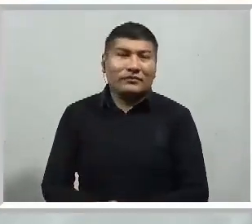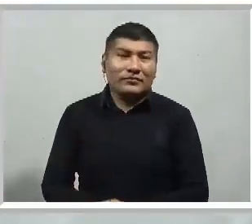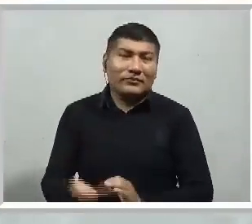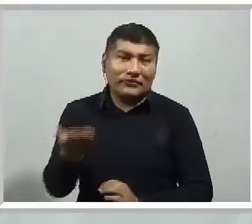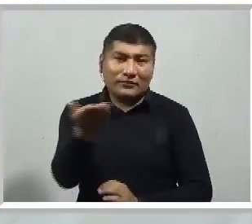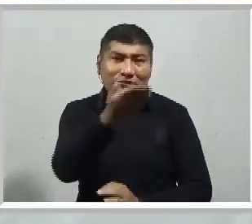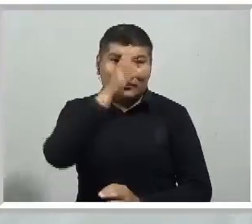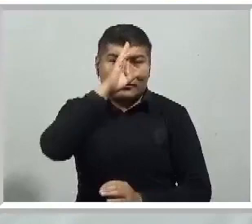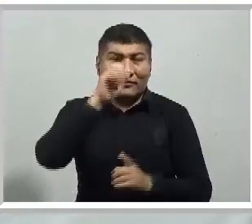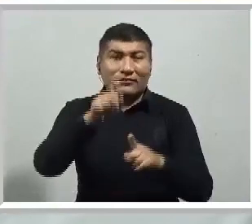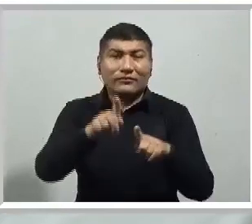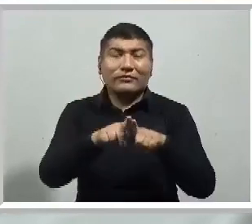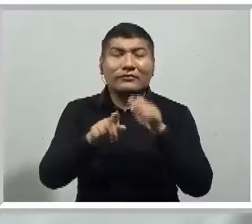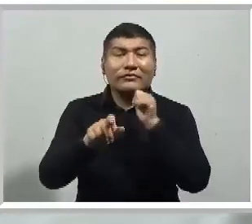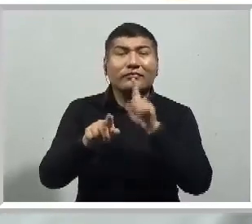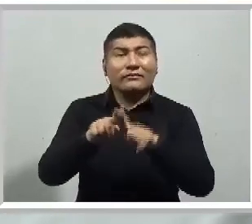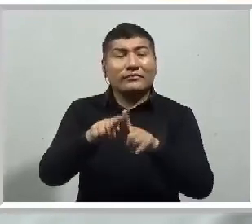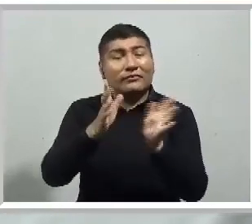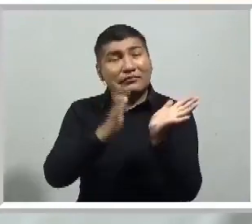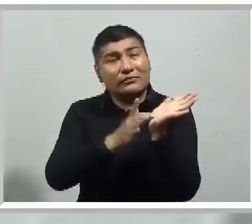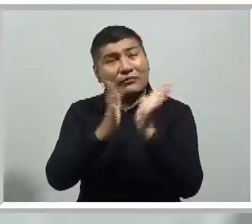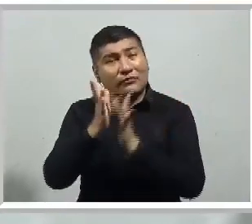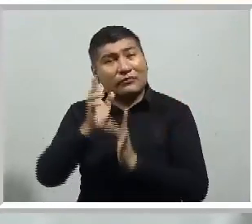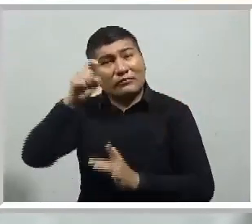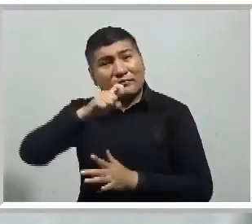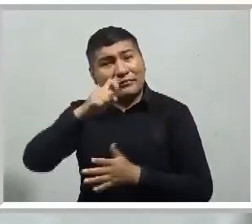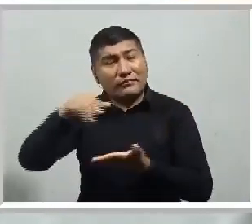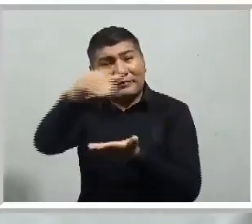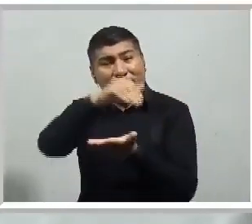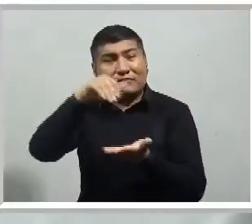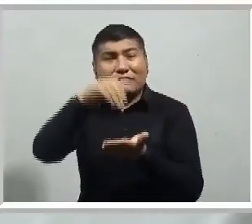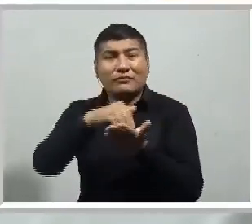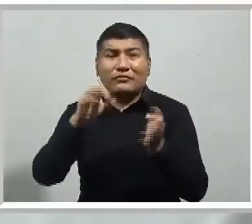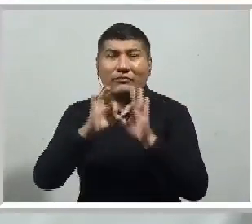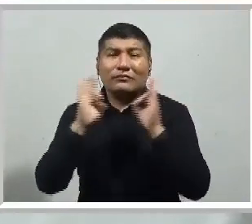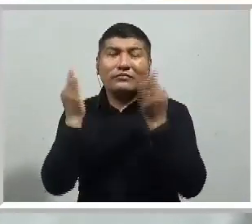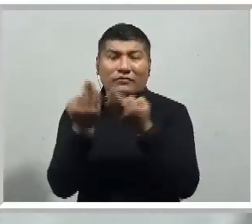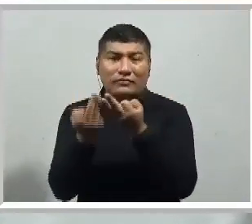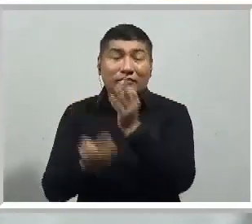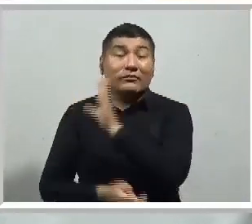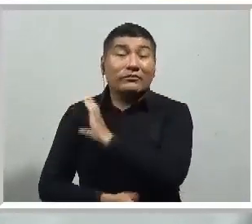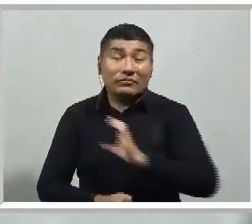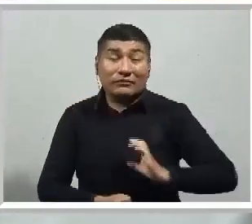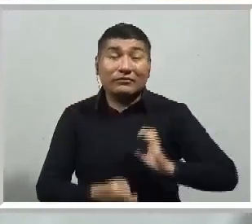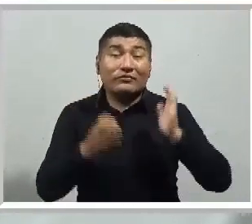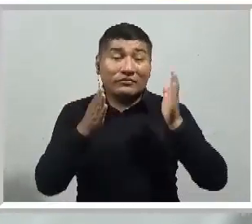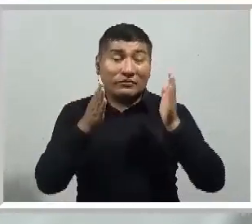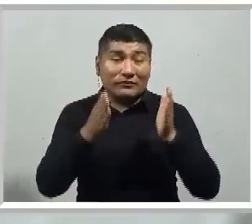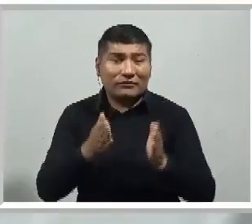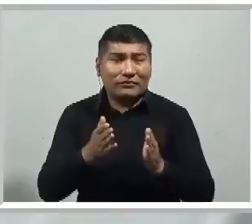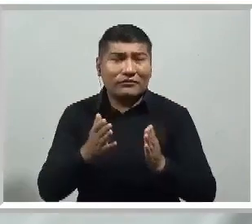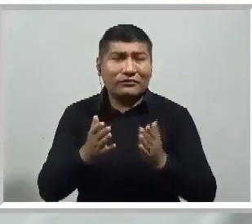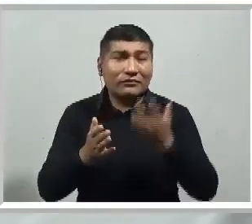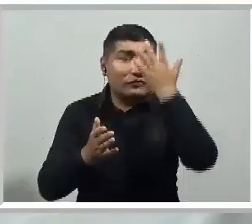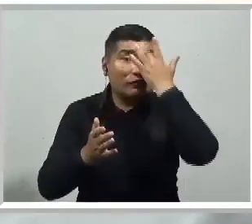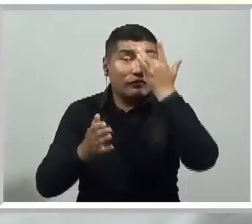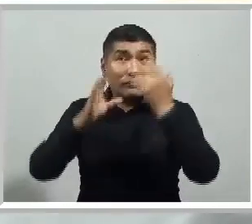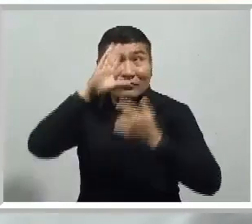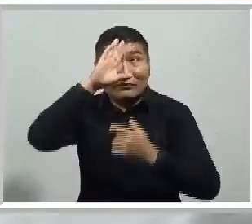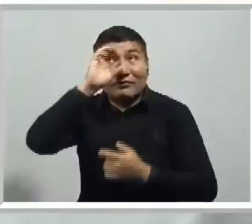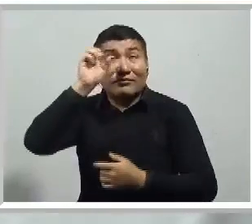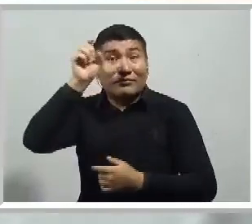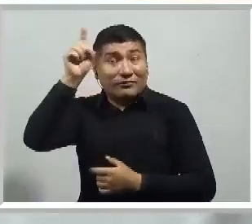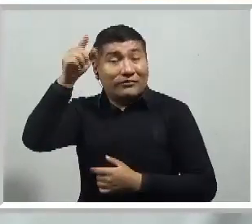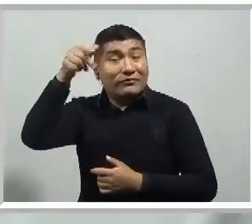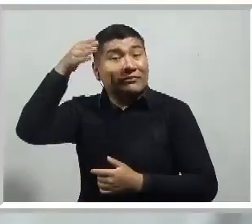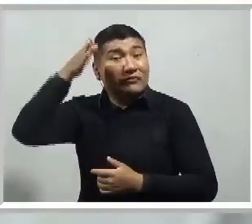Hermanos, Jesús debe ser el centro de la familia cristiana porque Él es Dios. Es